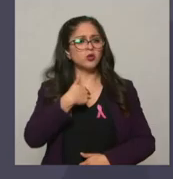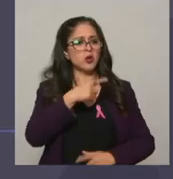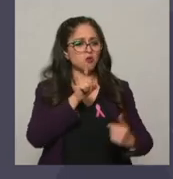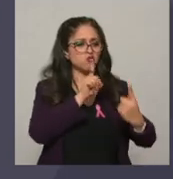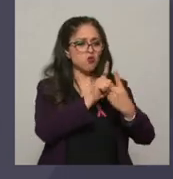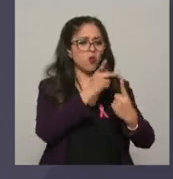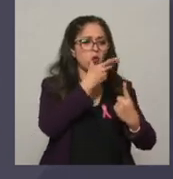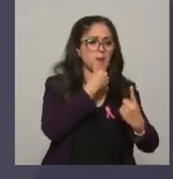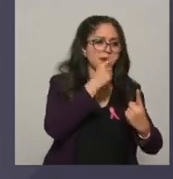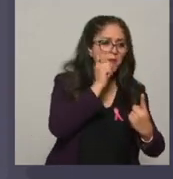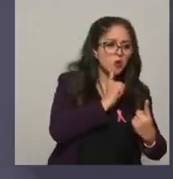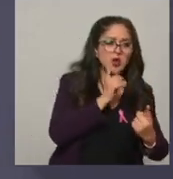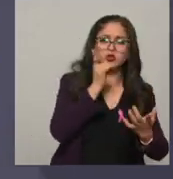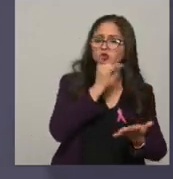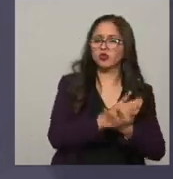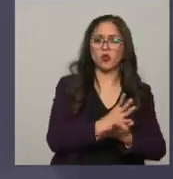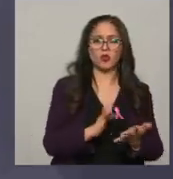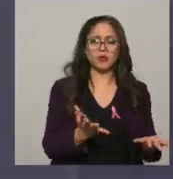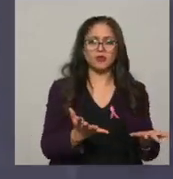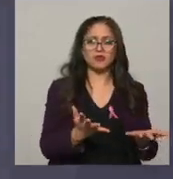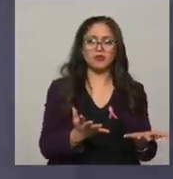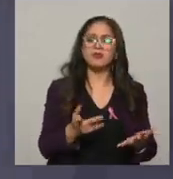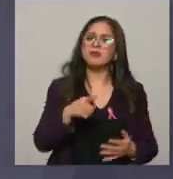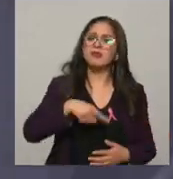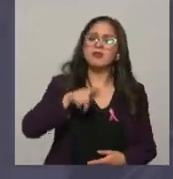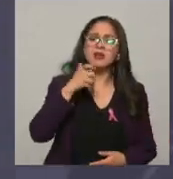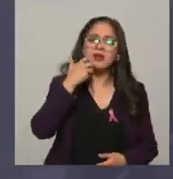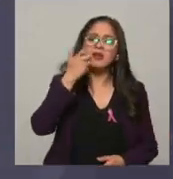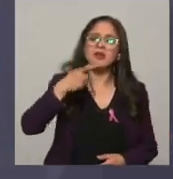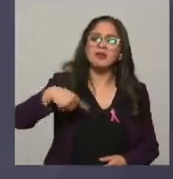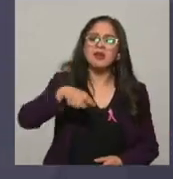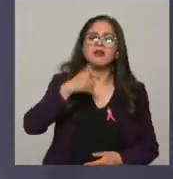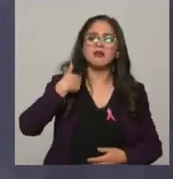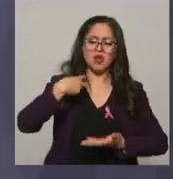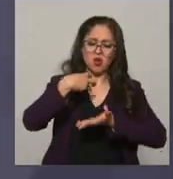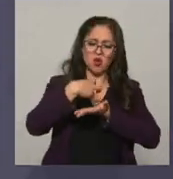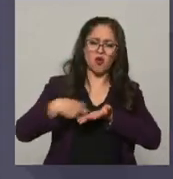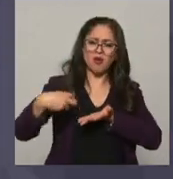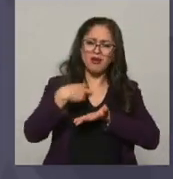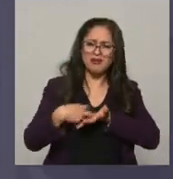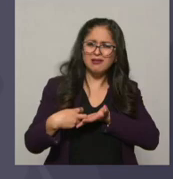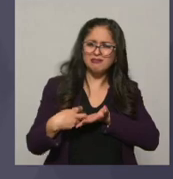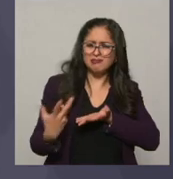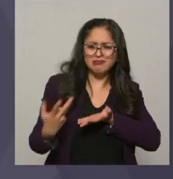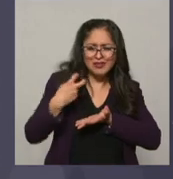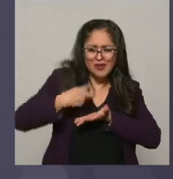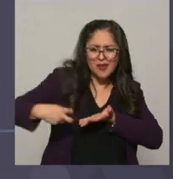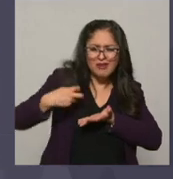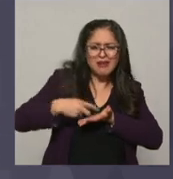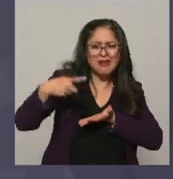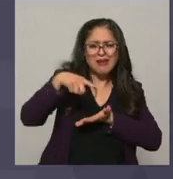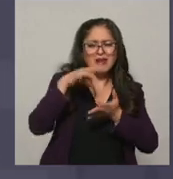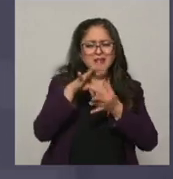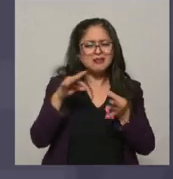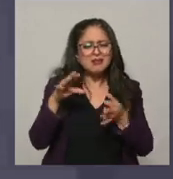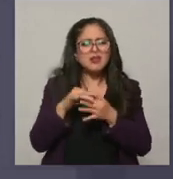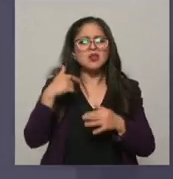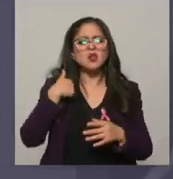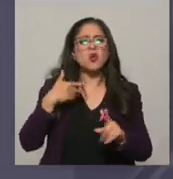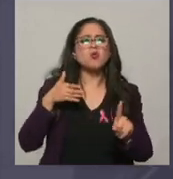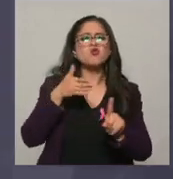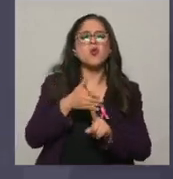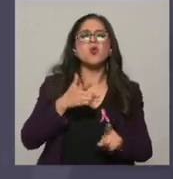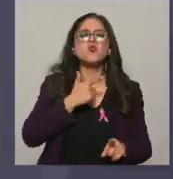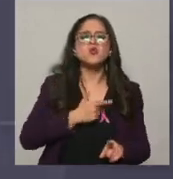reproducción de un sistema en particular, y lo que buscan es eso, corregirnos según estos discursos, ¿no? Esas prácticas de corrección de orientación